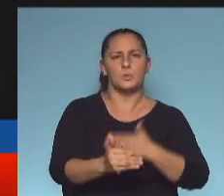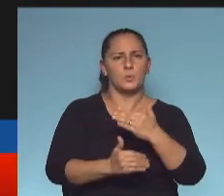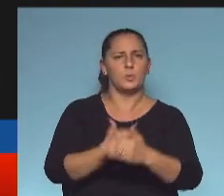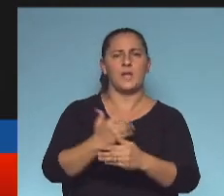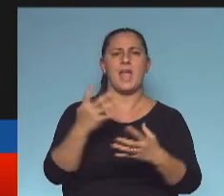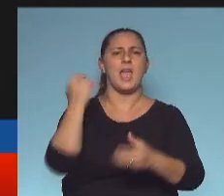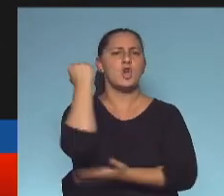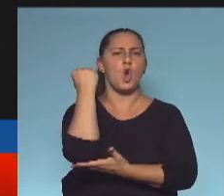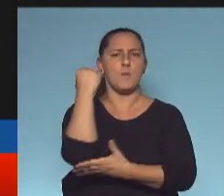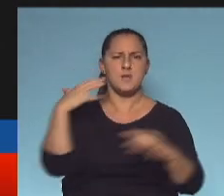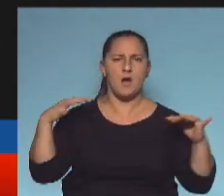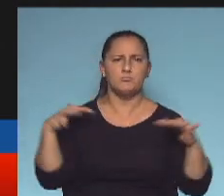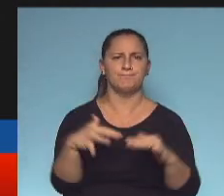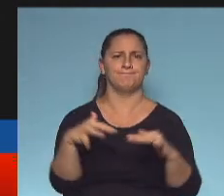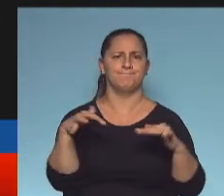concentración económica